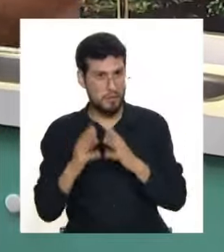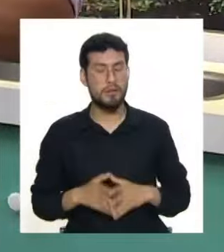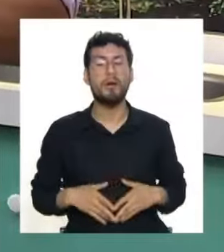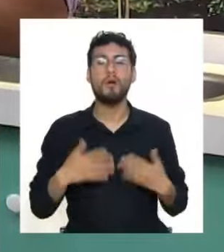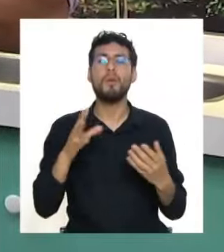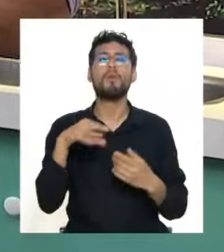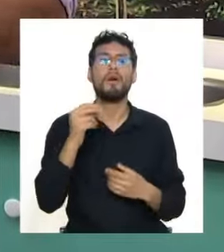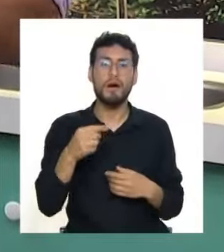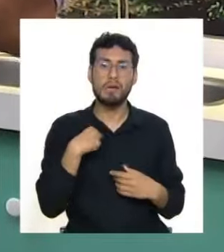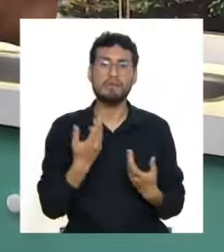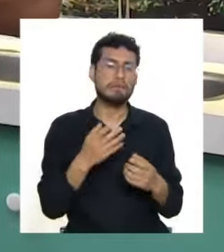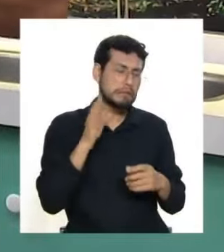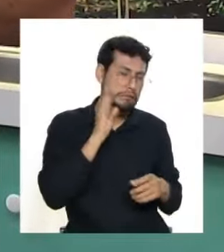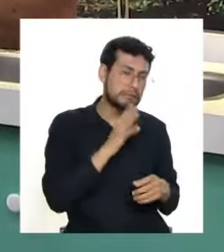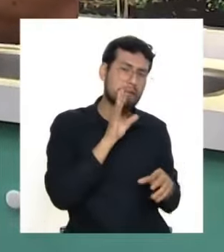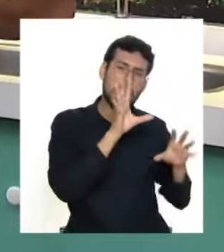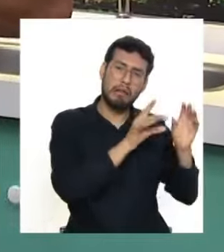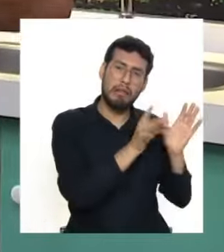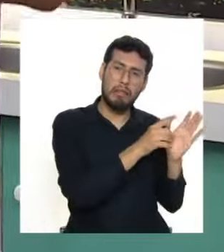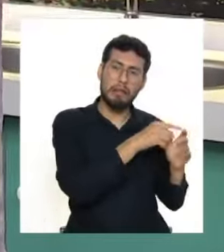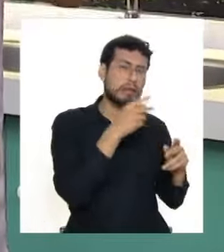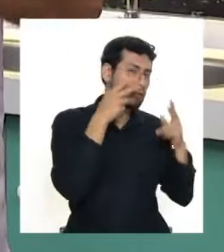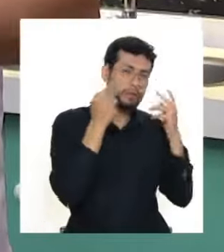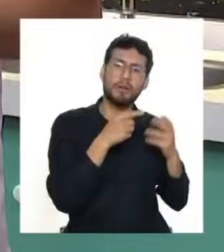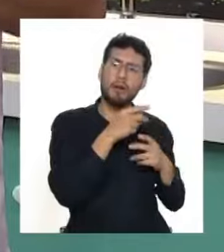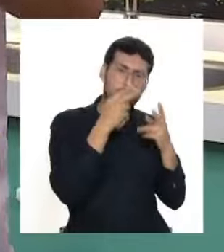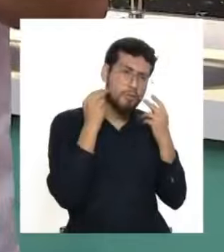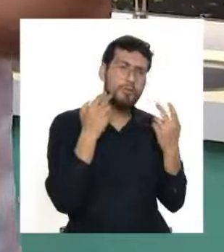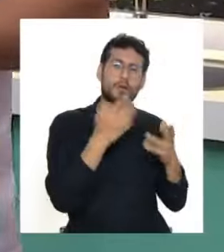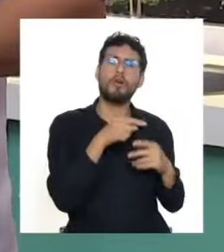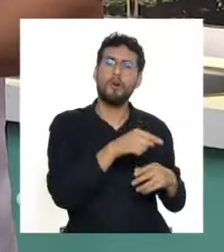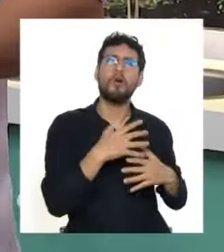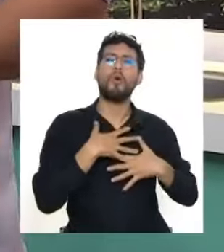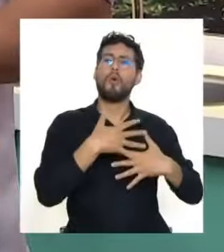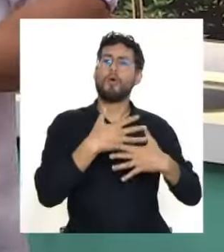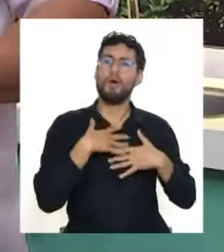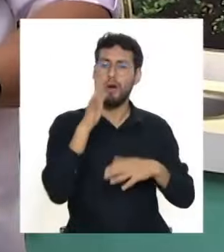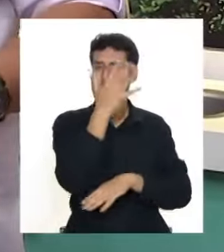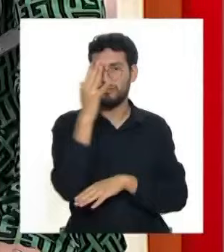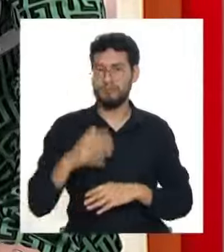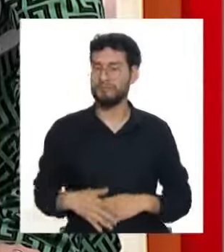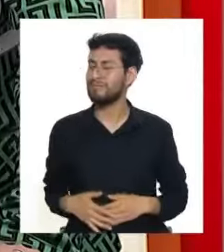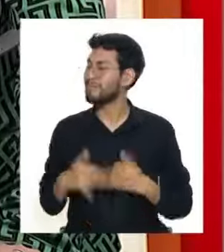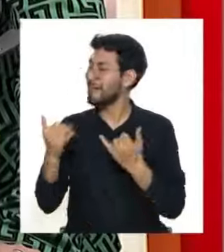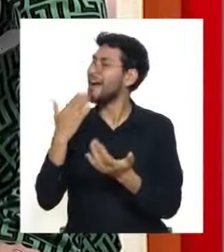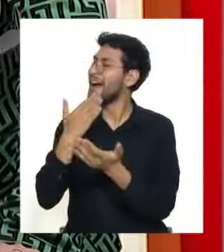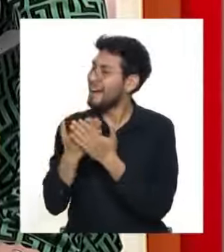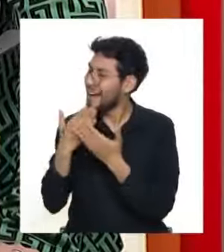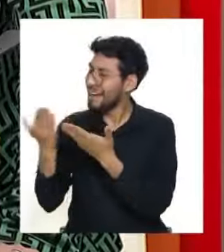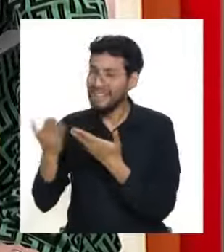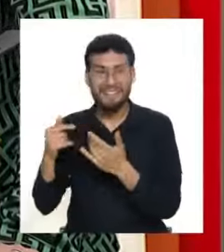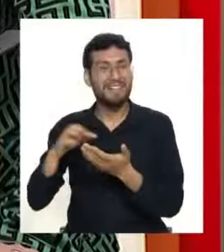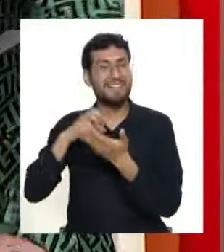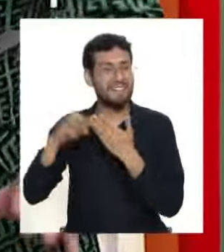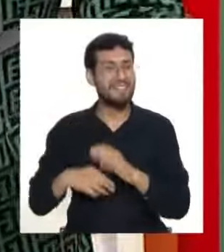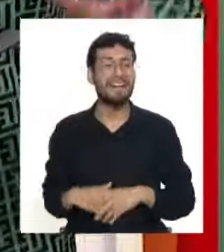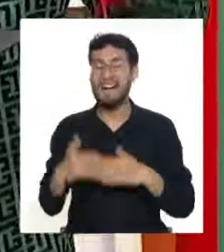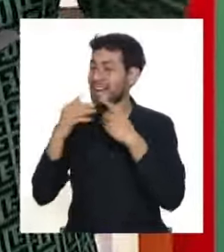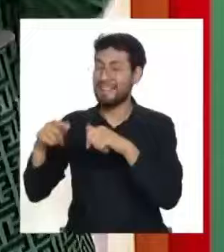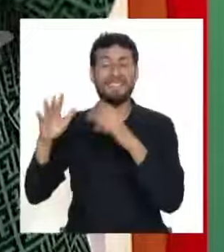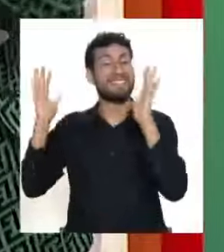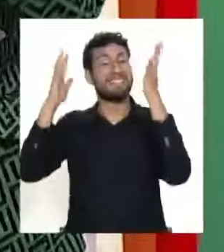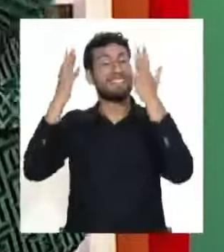Porque estamos depredando la selva y la selva es pulmón del mundo. Mauro, un placer tenerte aquí en el programa. Muchas gracias. Muchísimas gracias por estar con